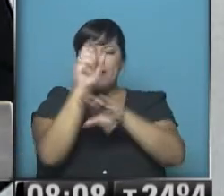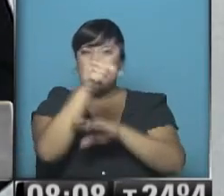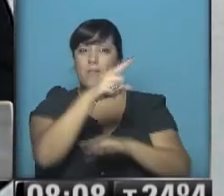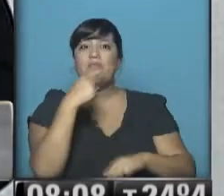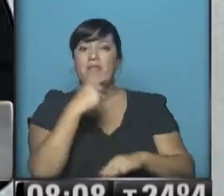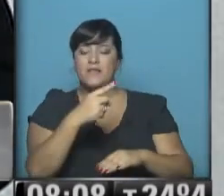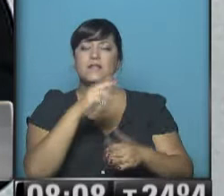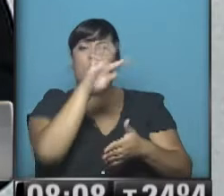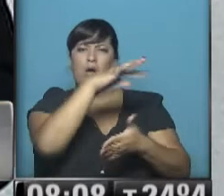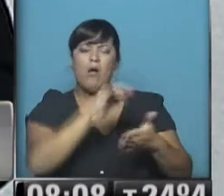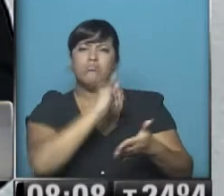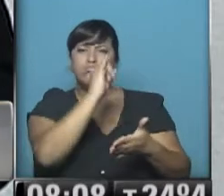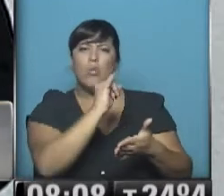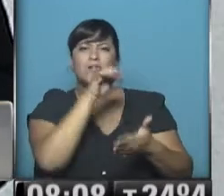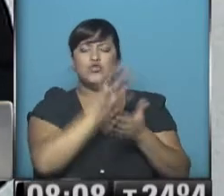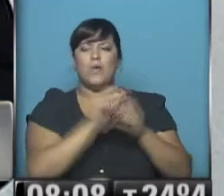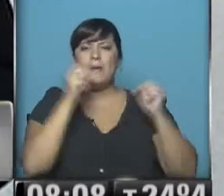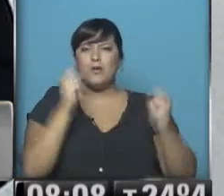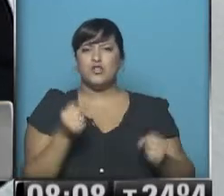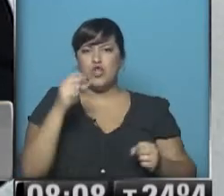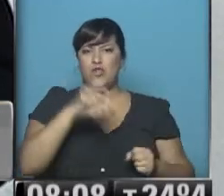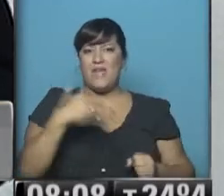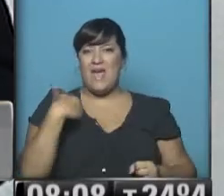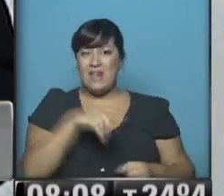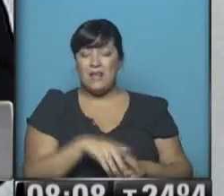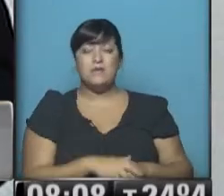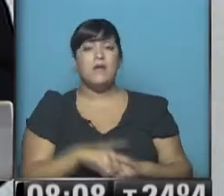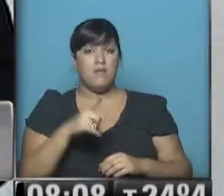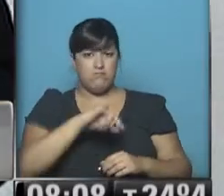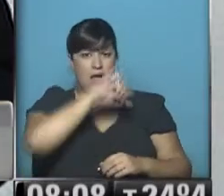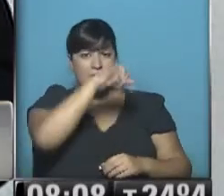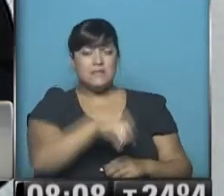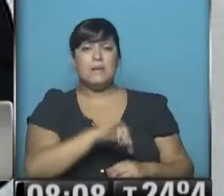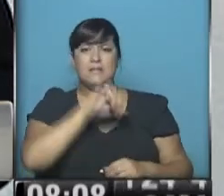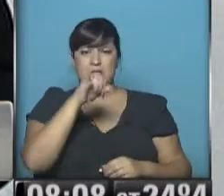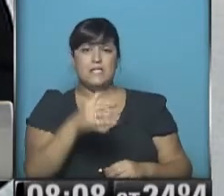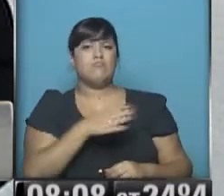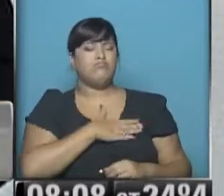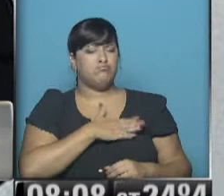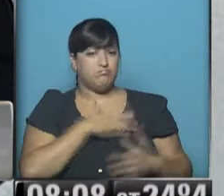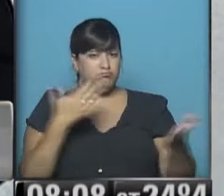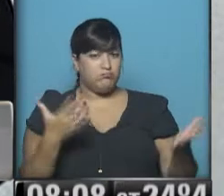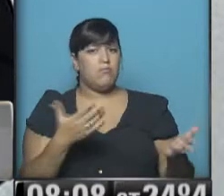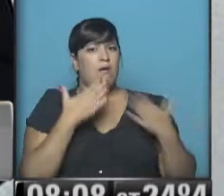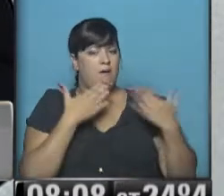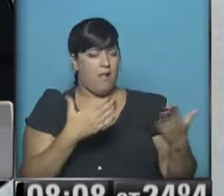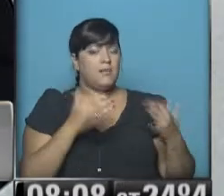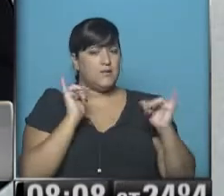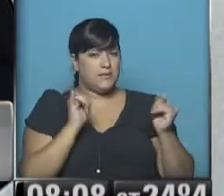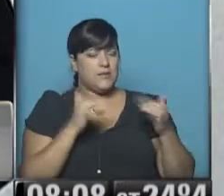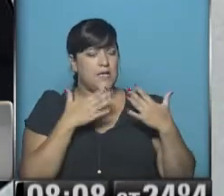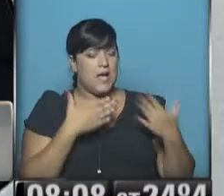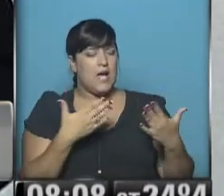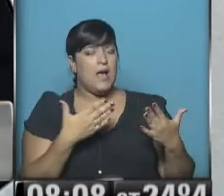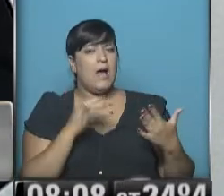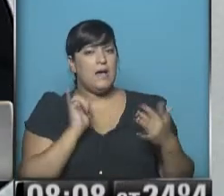posición de la república argentina por un lado aceptando obviamente las condolencias extendidas por